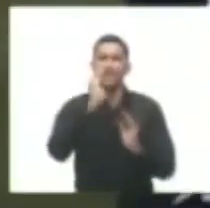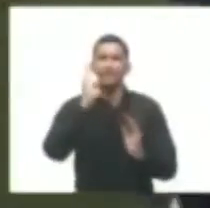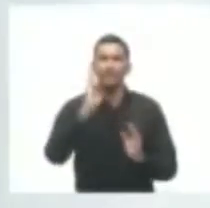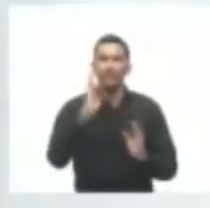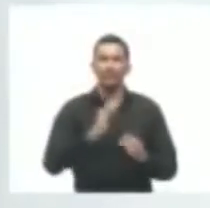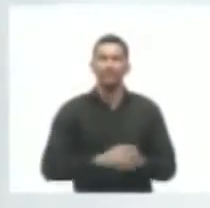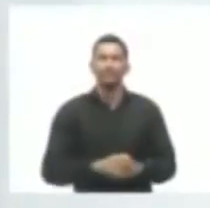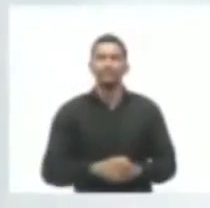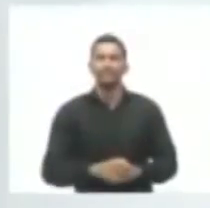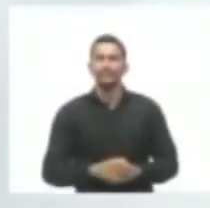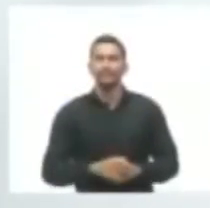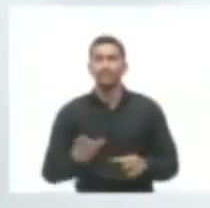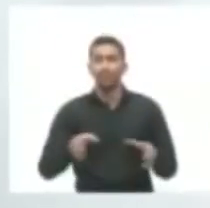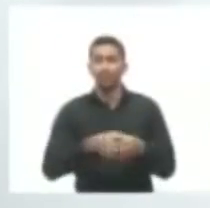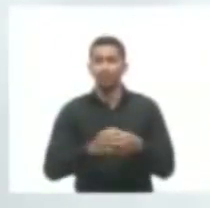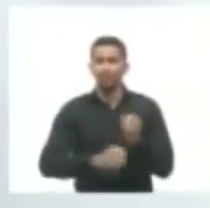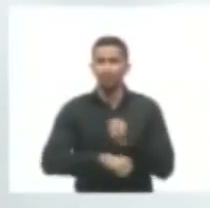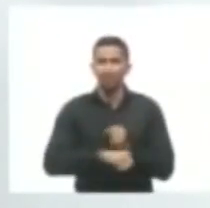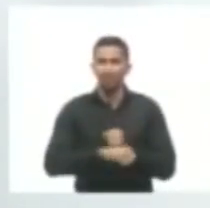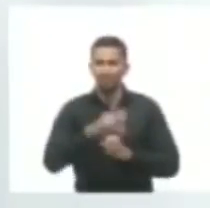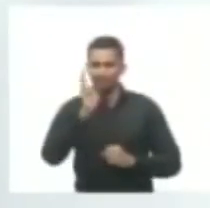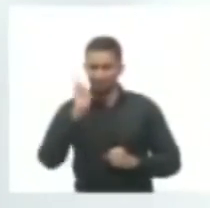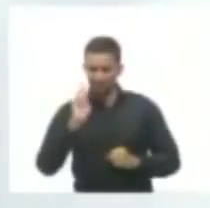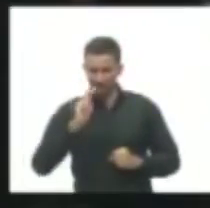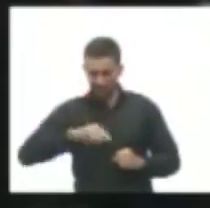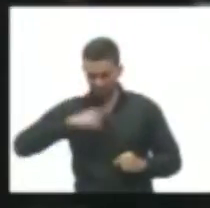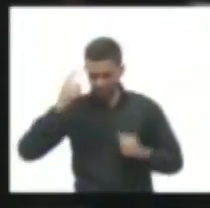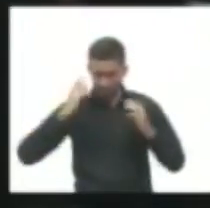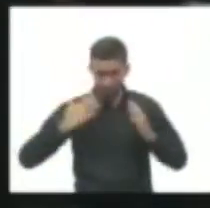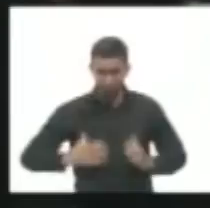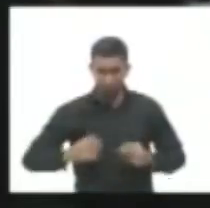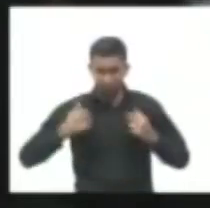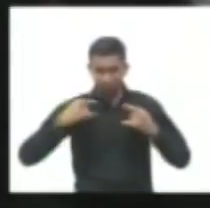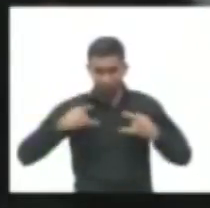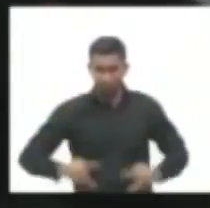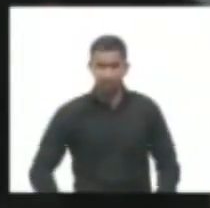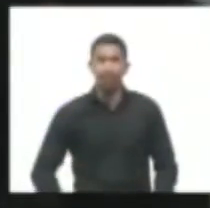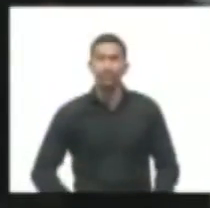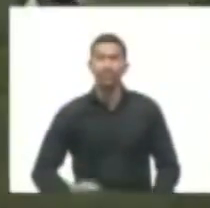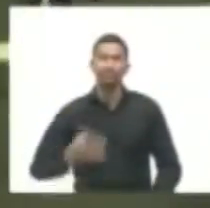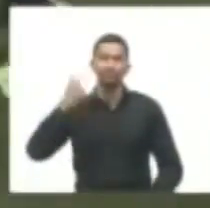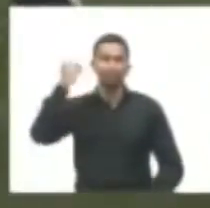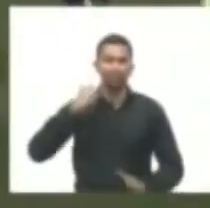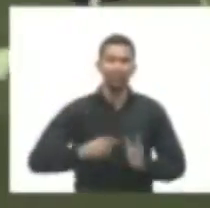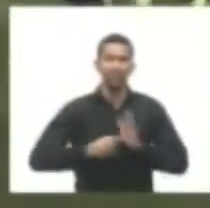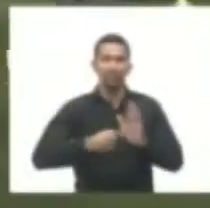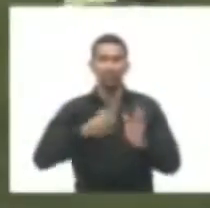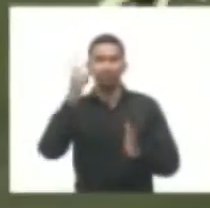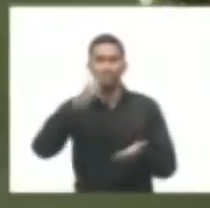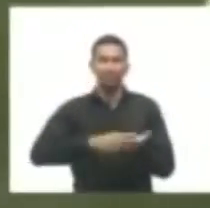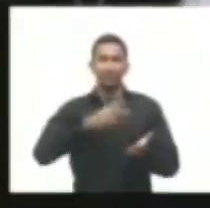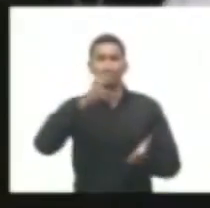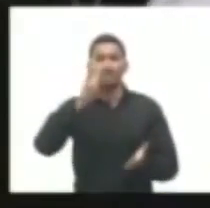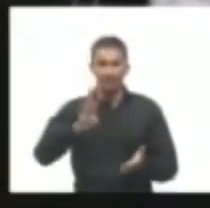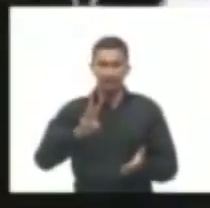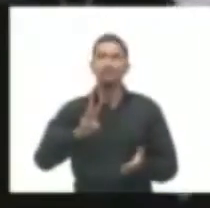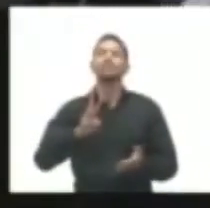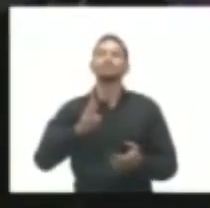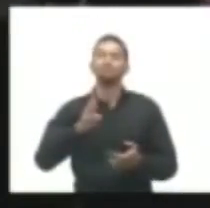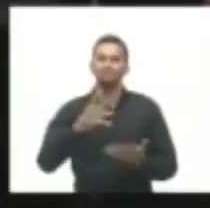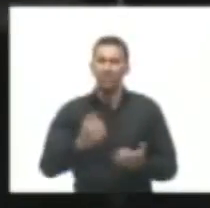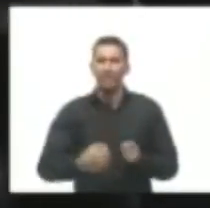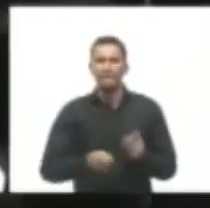El equipo verde y blanco de la capital del Cesar, desde su creación en el año 2003, ha sido protagonista del torneo de ascenso del fútbol